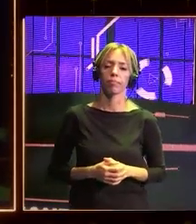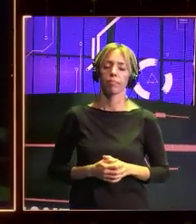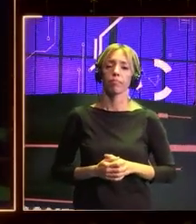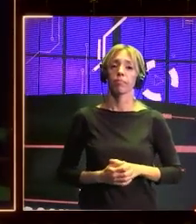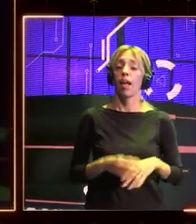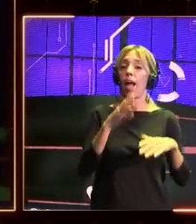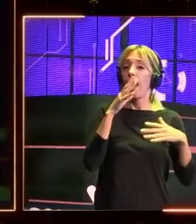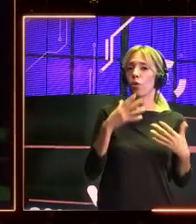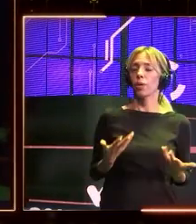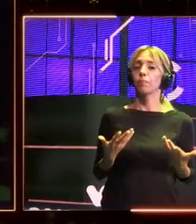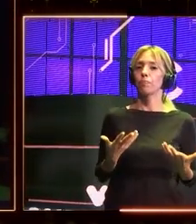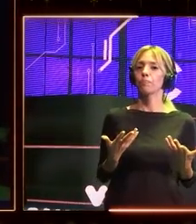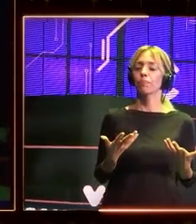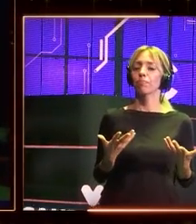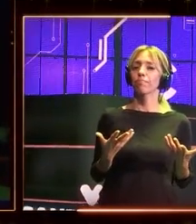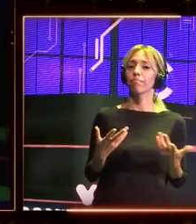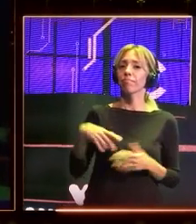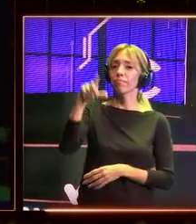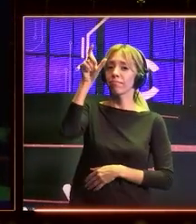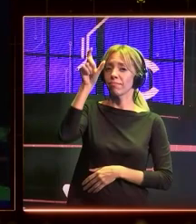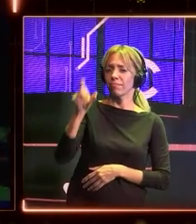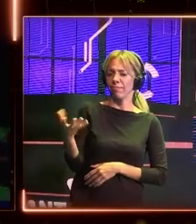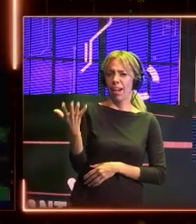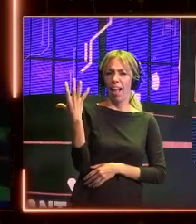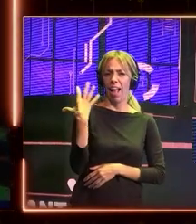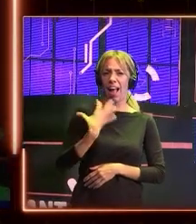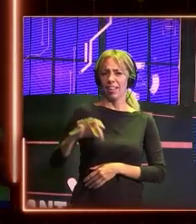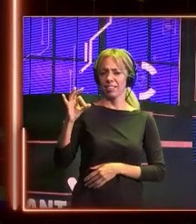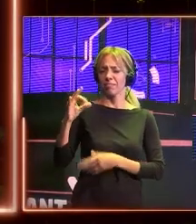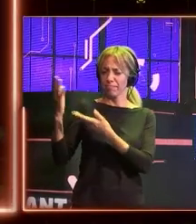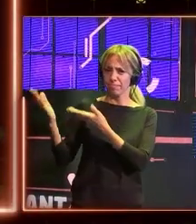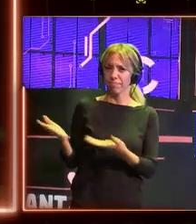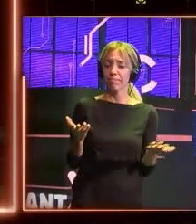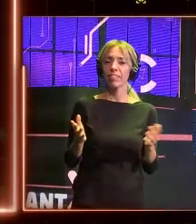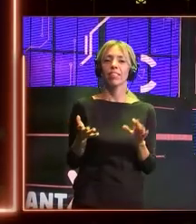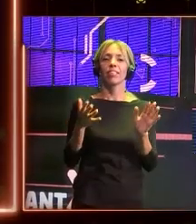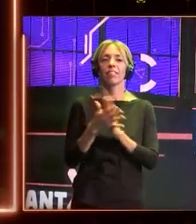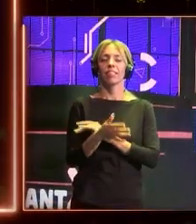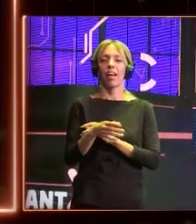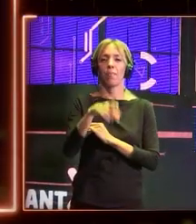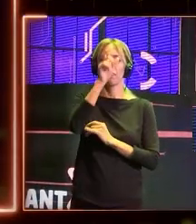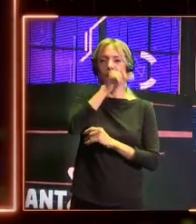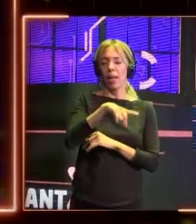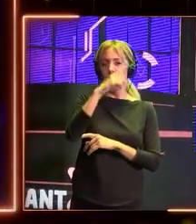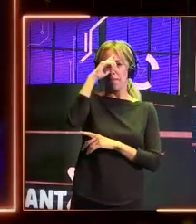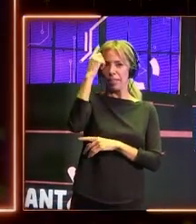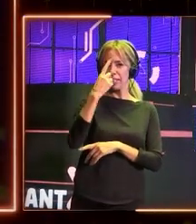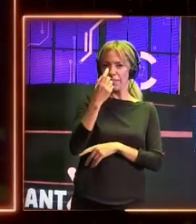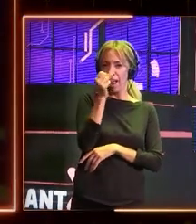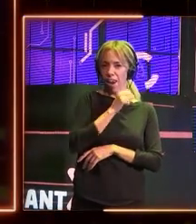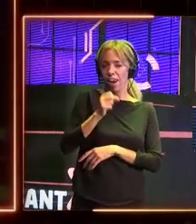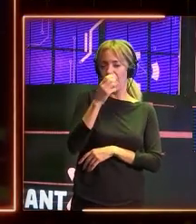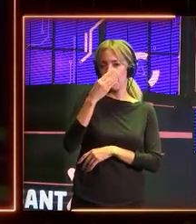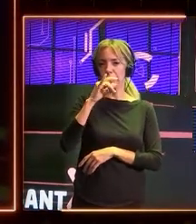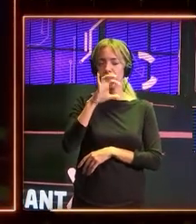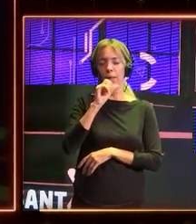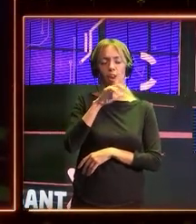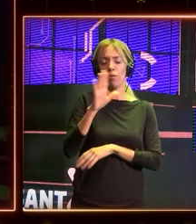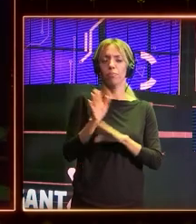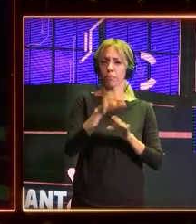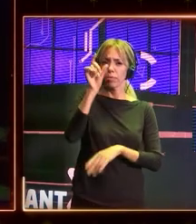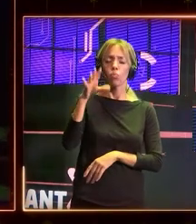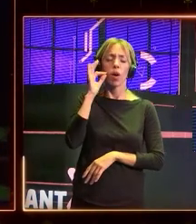Bueno, vamos ahora con otra auténtica máquina. No nos referimos a ninguna de las amigas de Bisbal, sino a una mujer que es